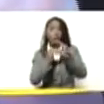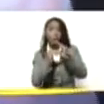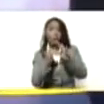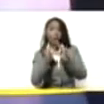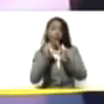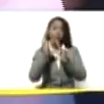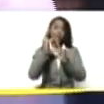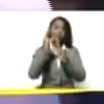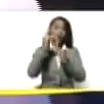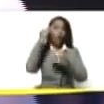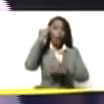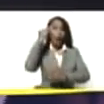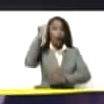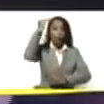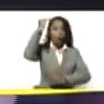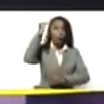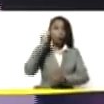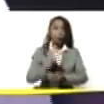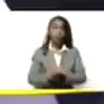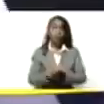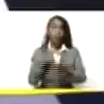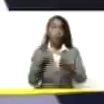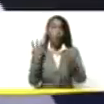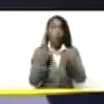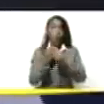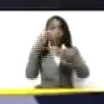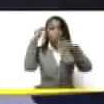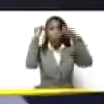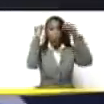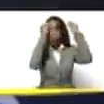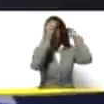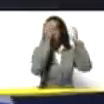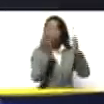en condiciones muy precarias y difíciles